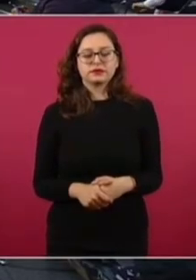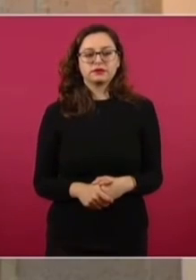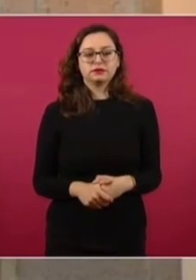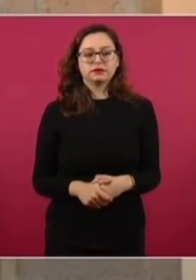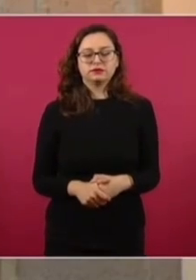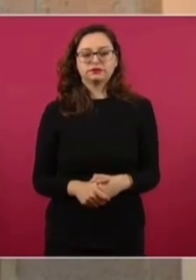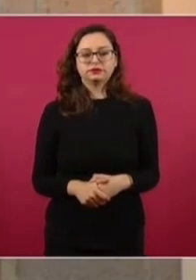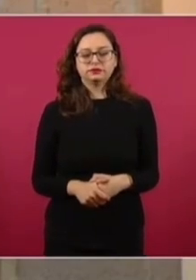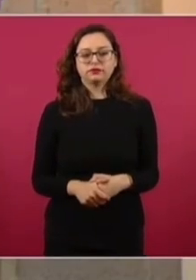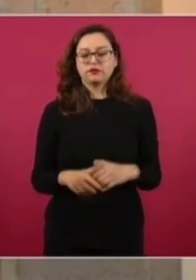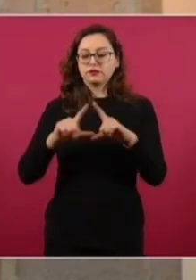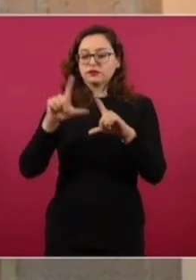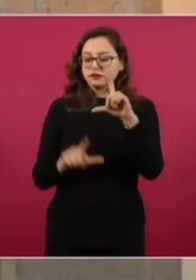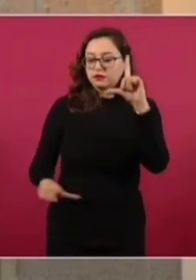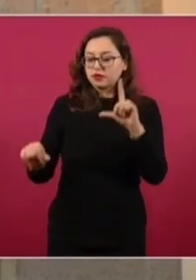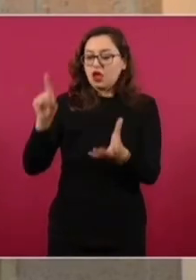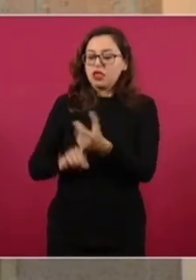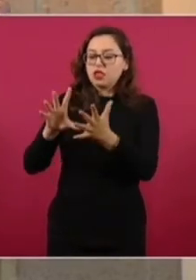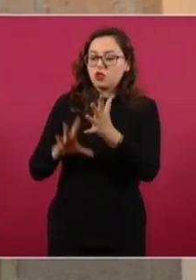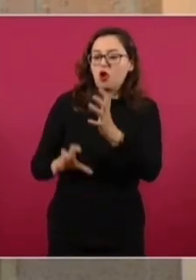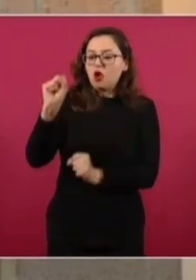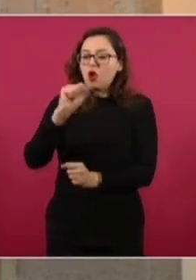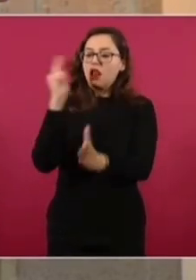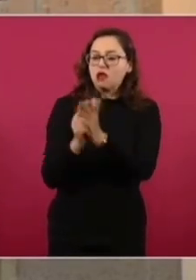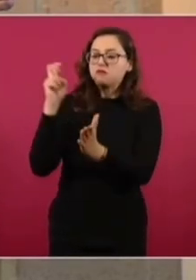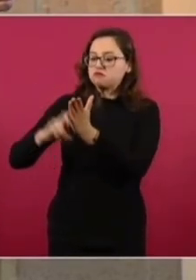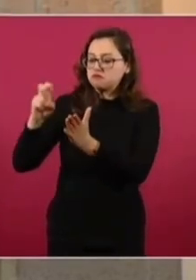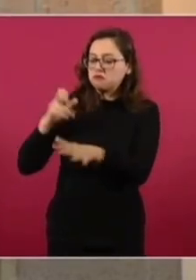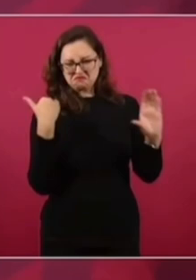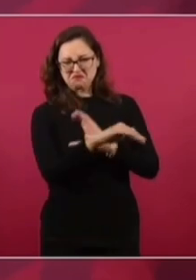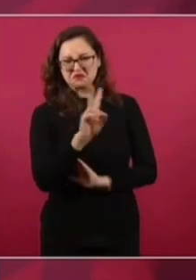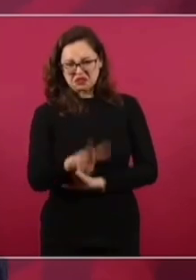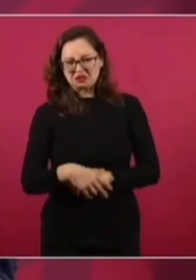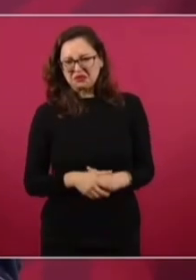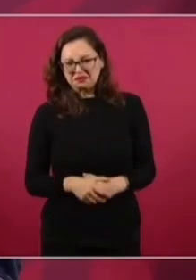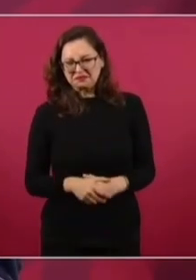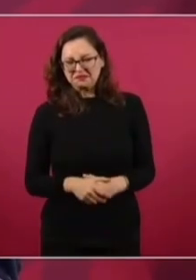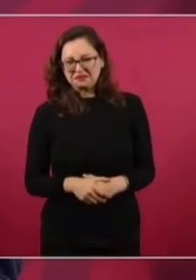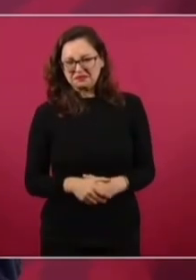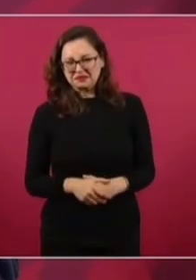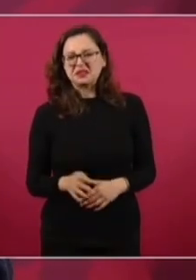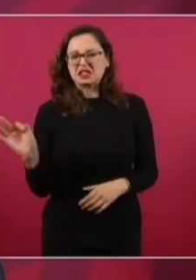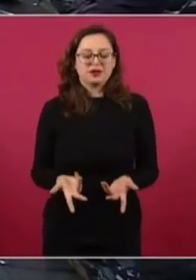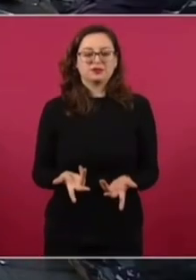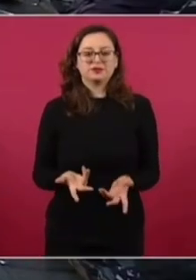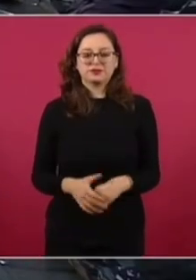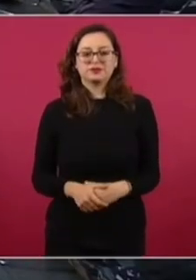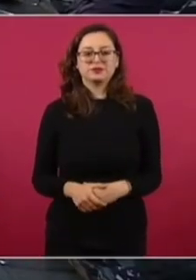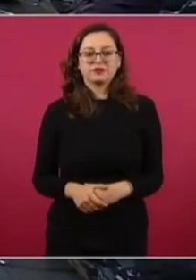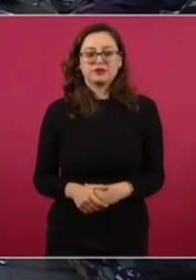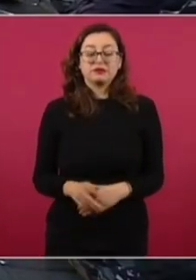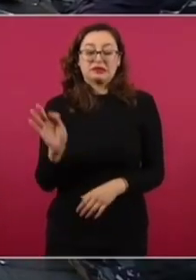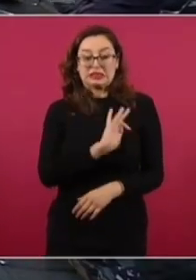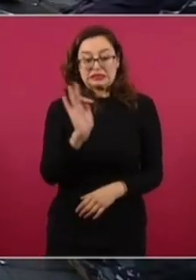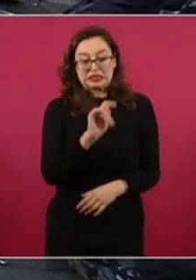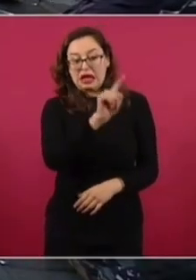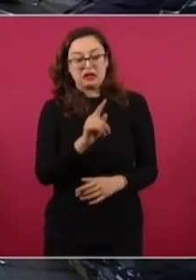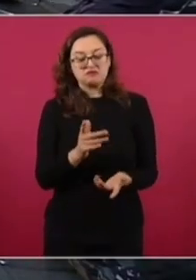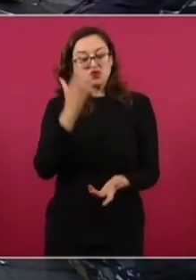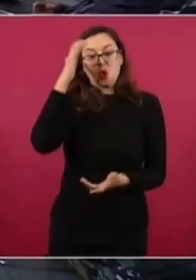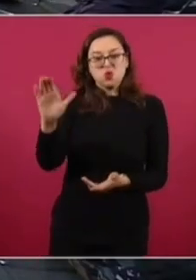México se reserva su derecho soberano de reformar su constitución y su legislación interna. Pues es que a lo mejor él no sabe esto y no conoce